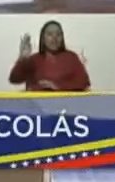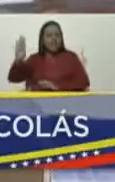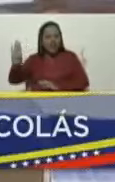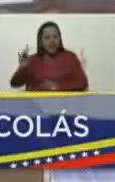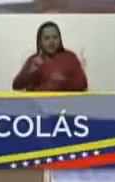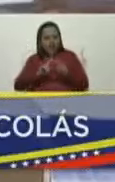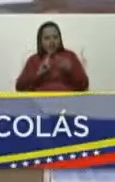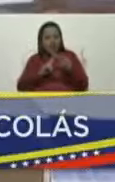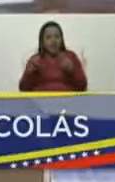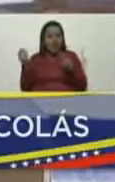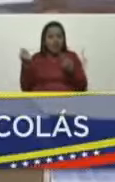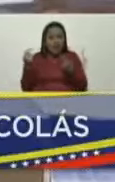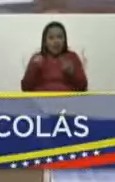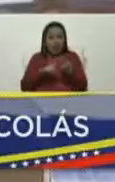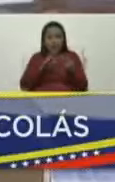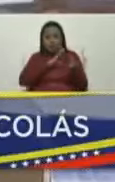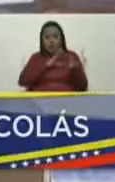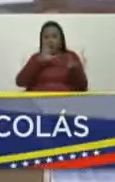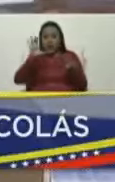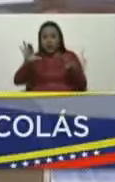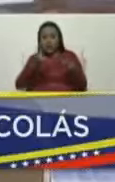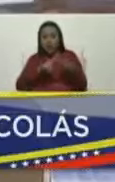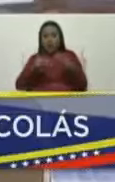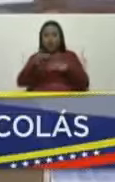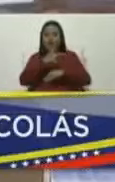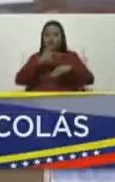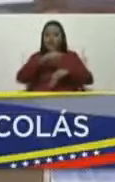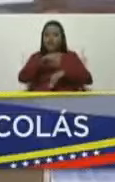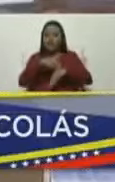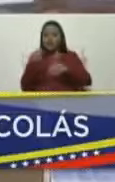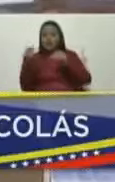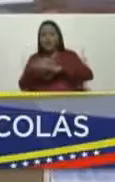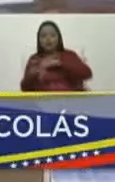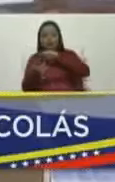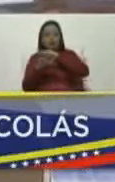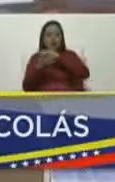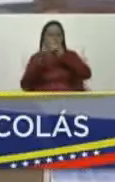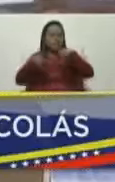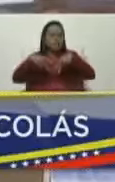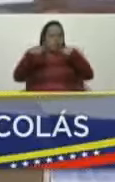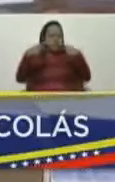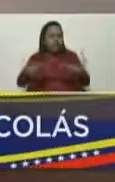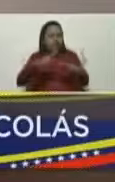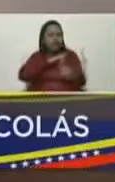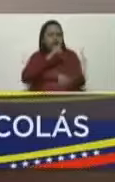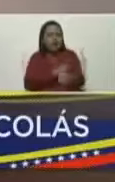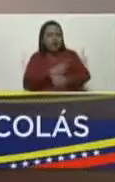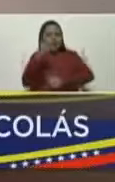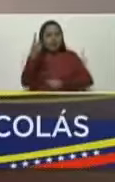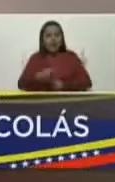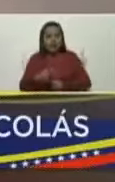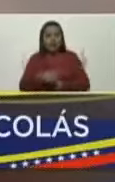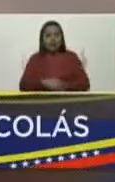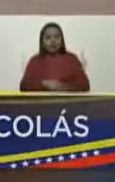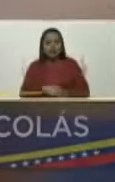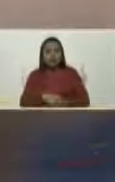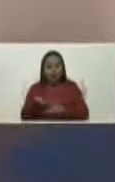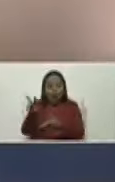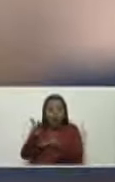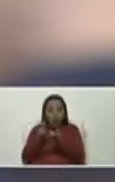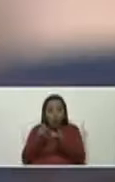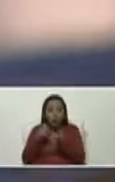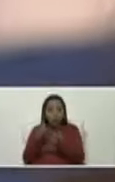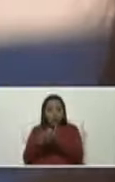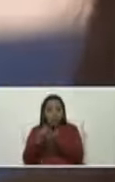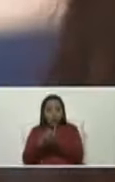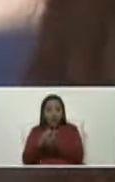produce riqueza. El Estado Nacional, cada vez más tecnologizado, moderno y fuerte, debe ser, cobra los impuestos que tiene